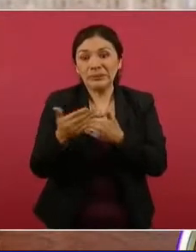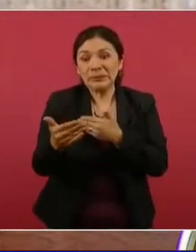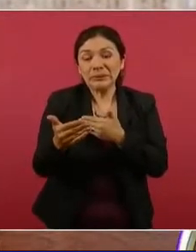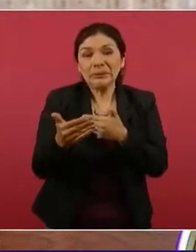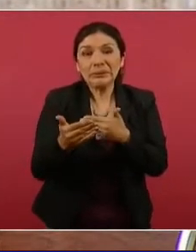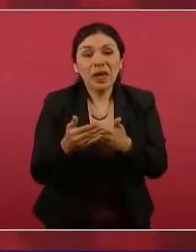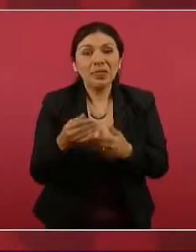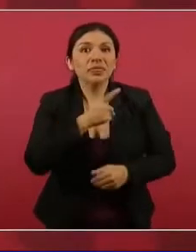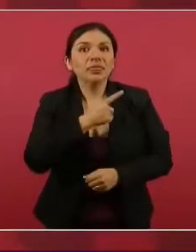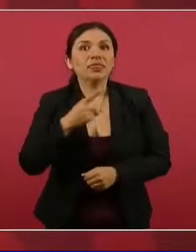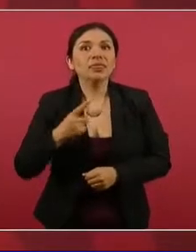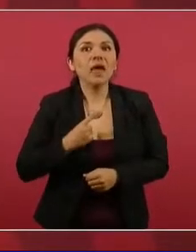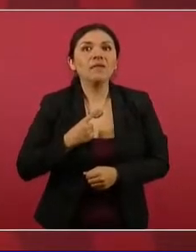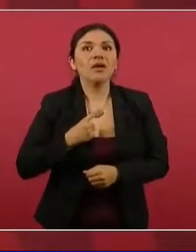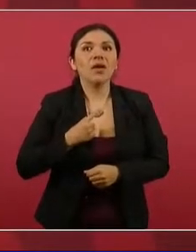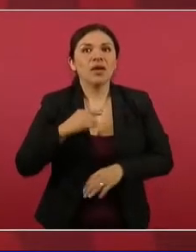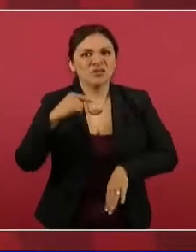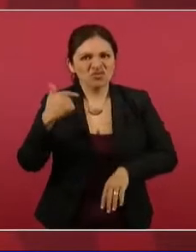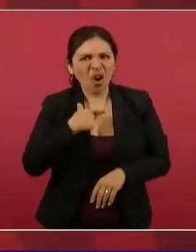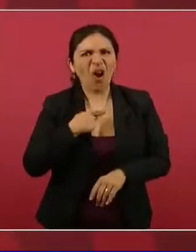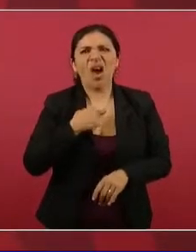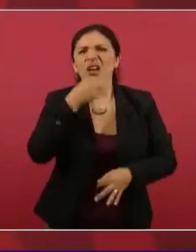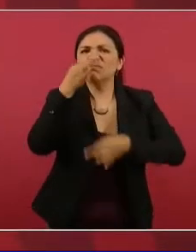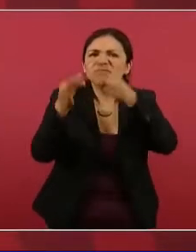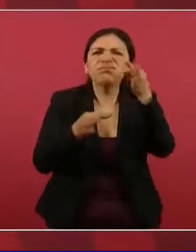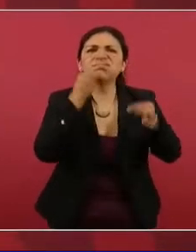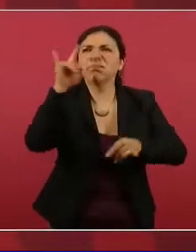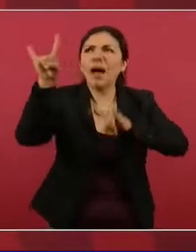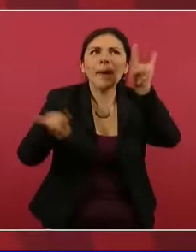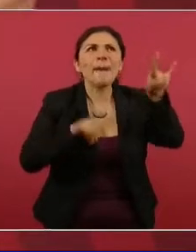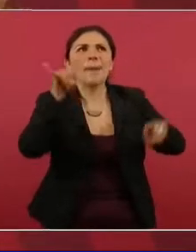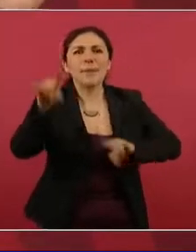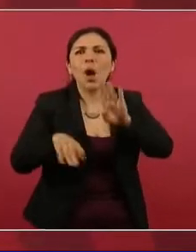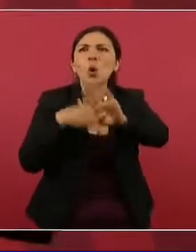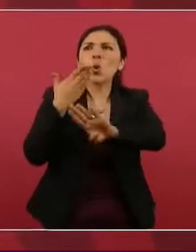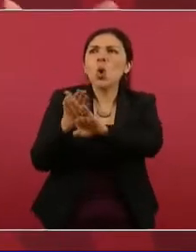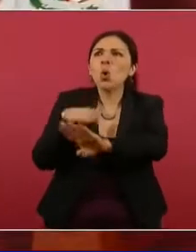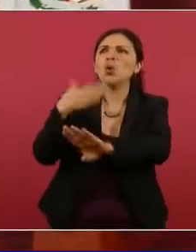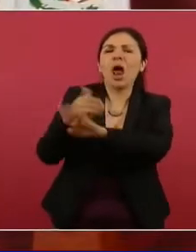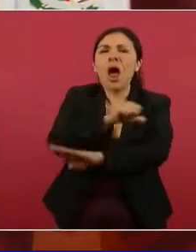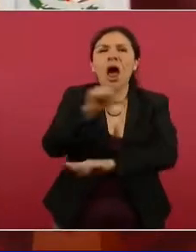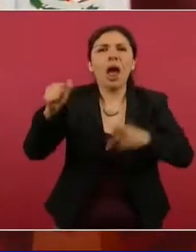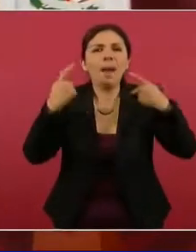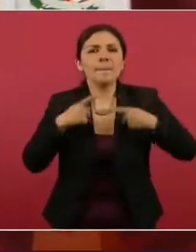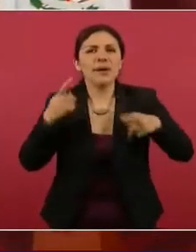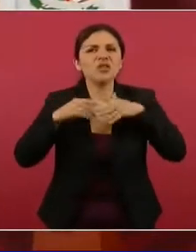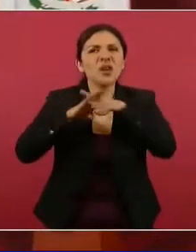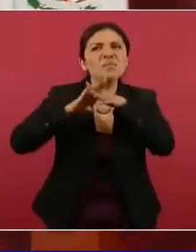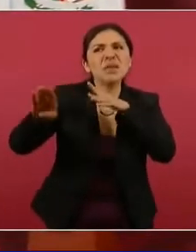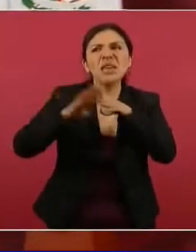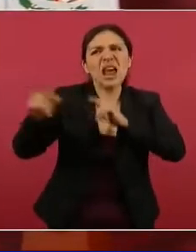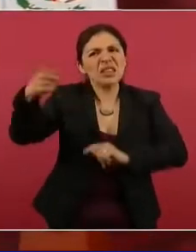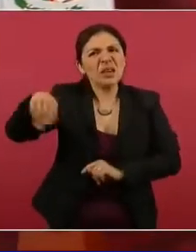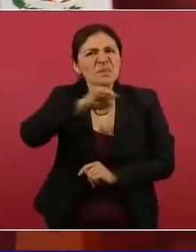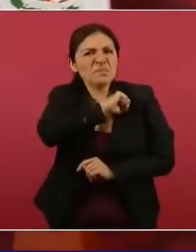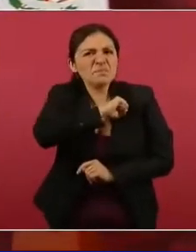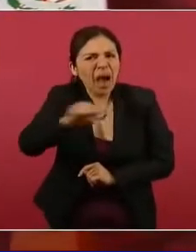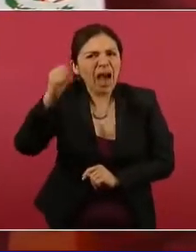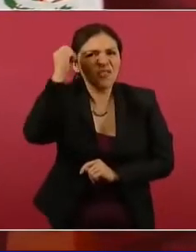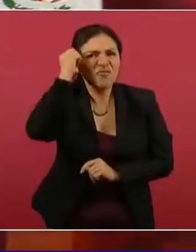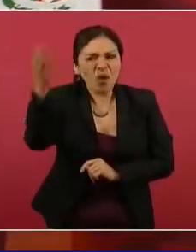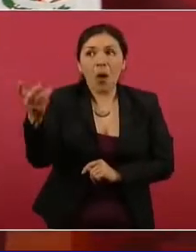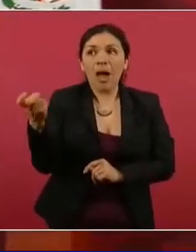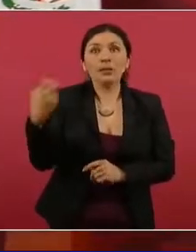hay que hacer campaña en contra de los migrantes, porque eso da